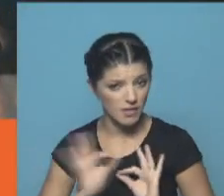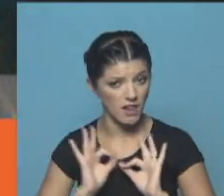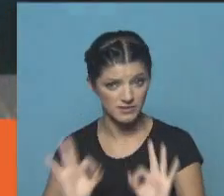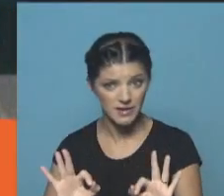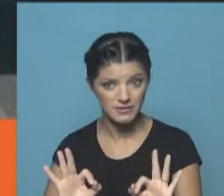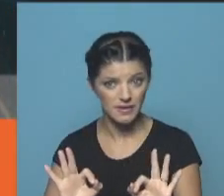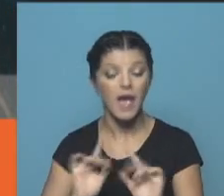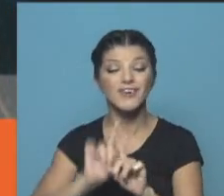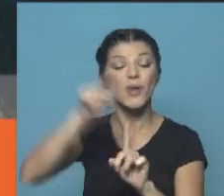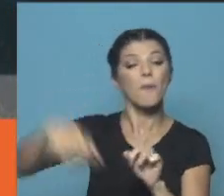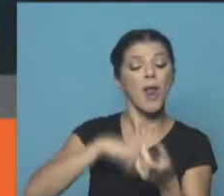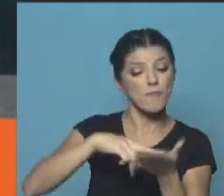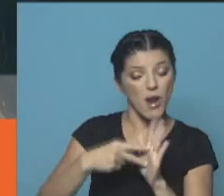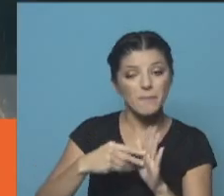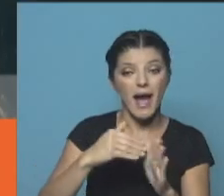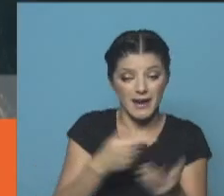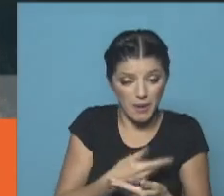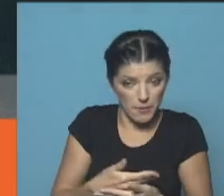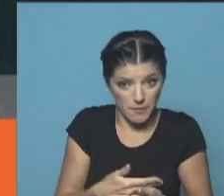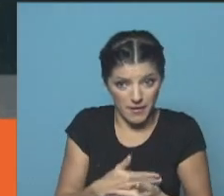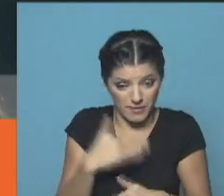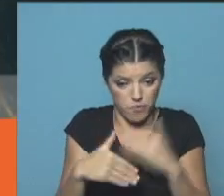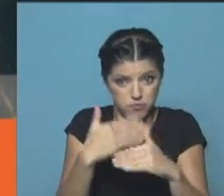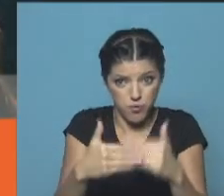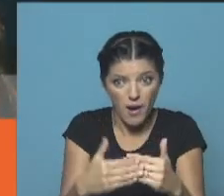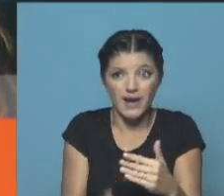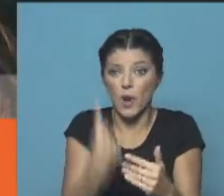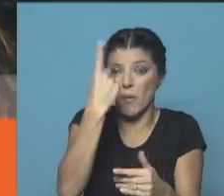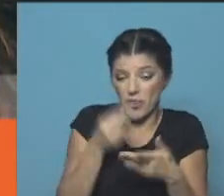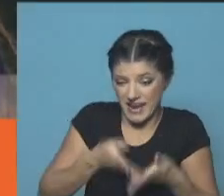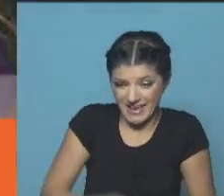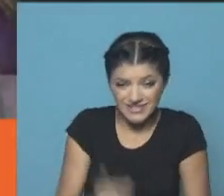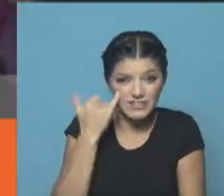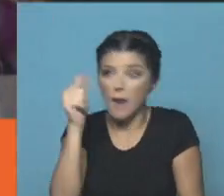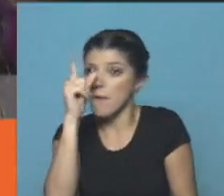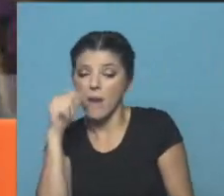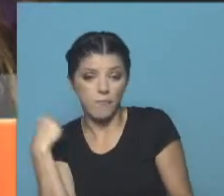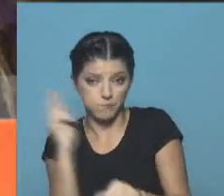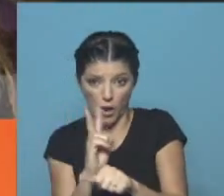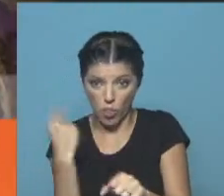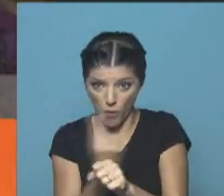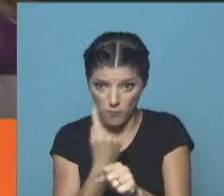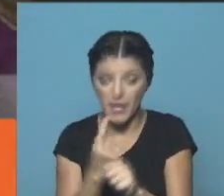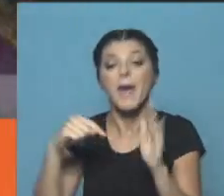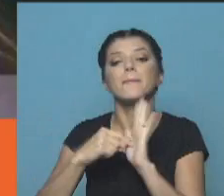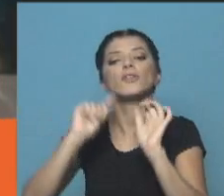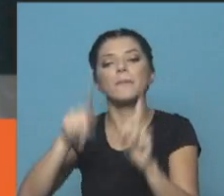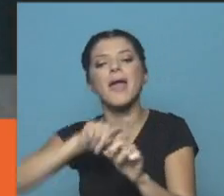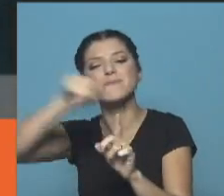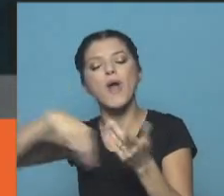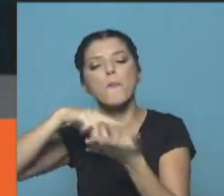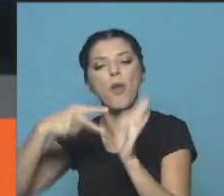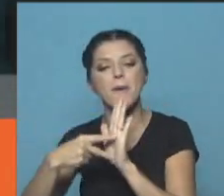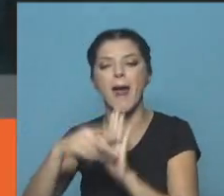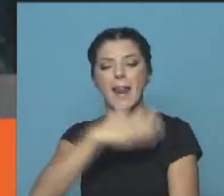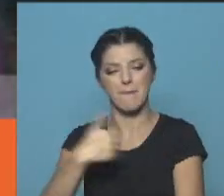desarrollo de los niños, que se pierden la posibilidad de contar con sus padres en los primeros días de vida, sino también en la inserción laboral de las madres. Así